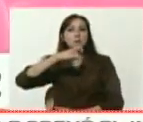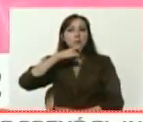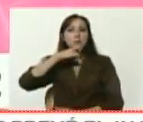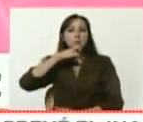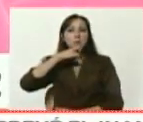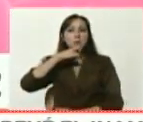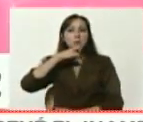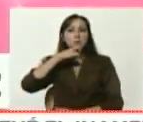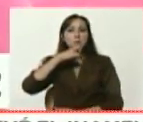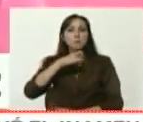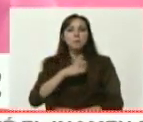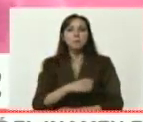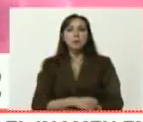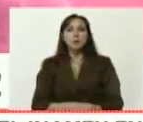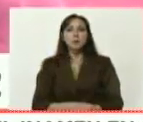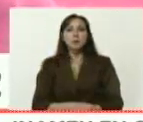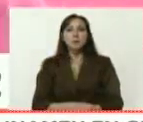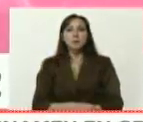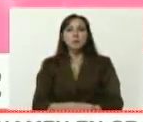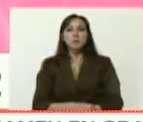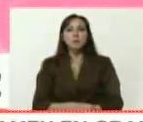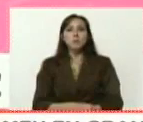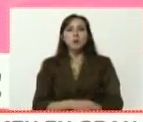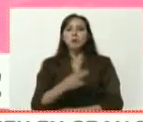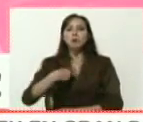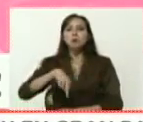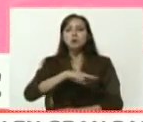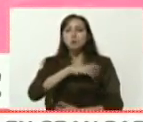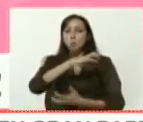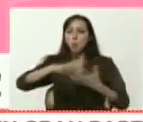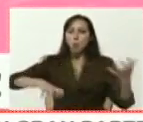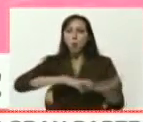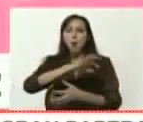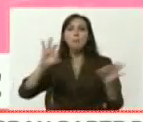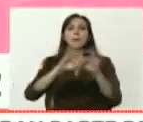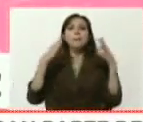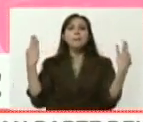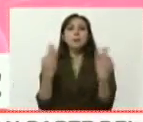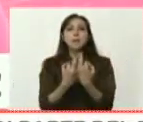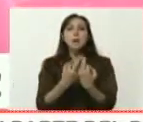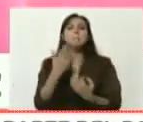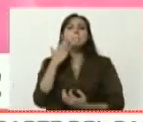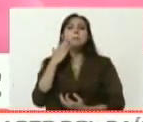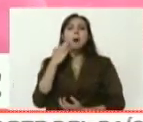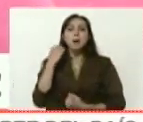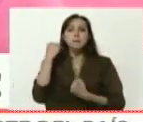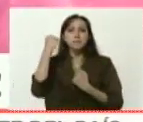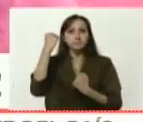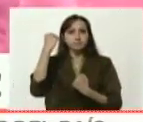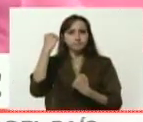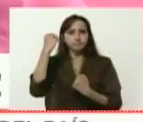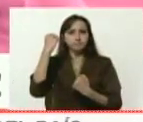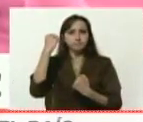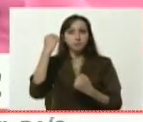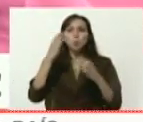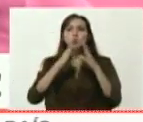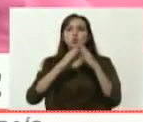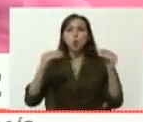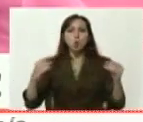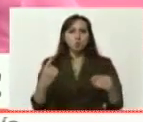tragedia personal nos alcanzó como familia, allí estuvo mi madre al frente dando la batalla por todos